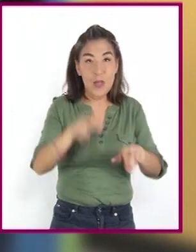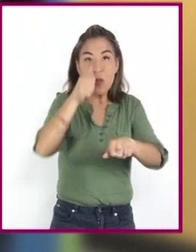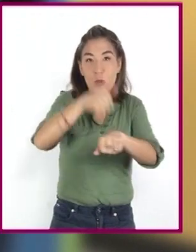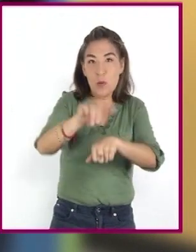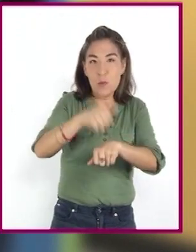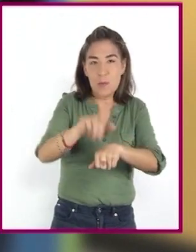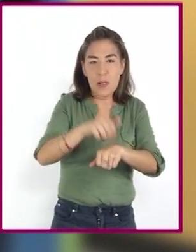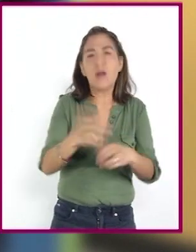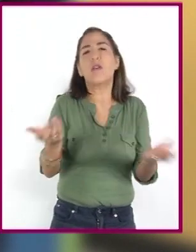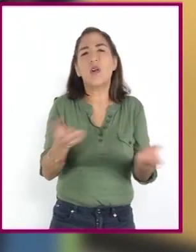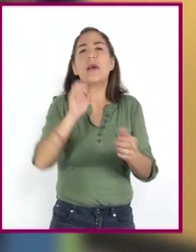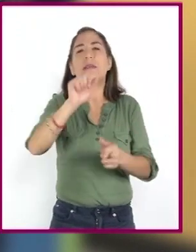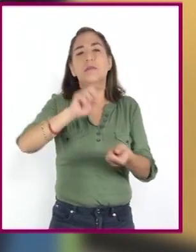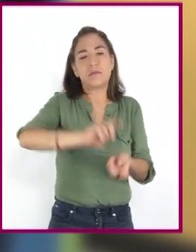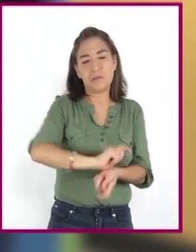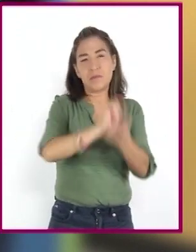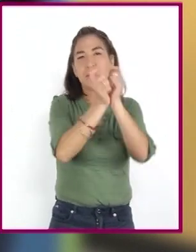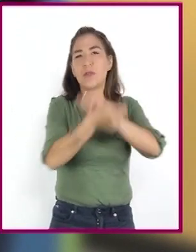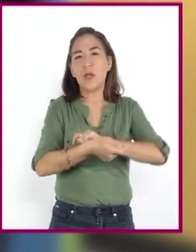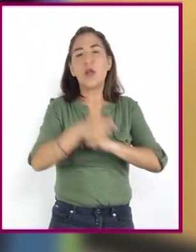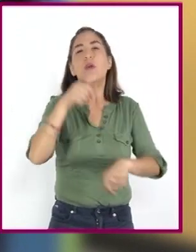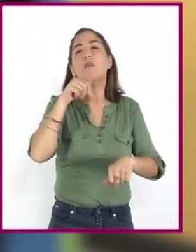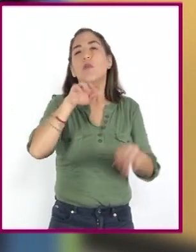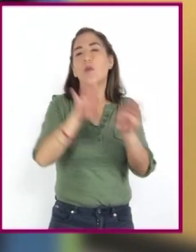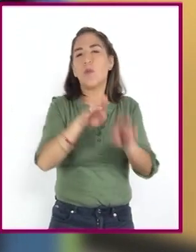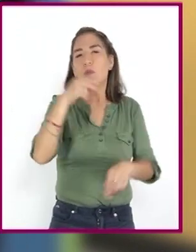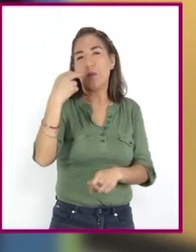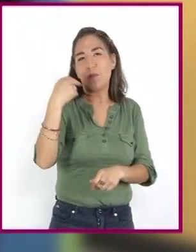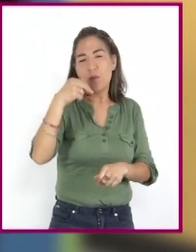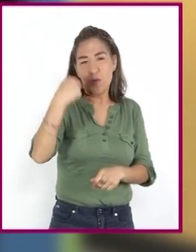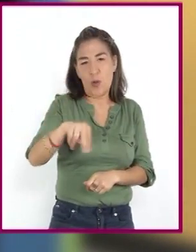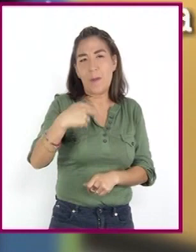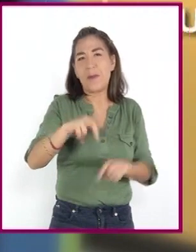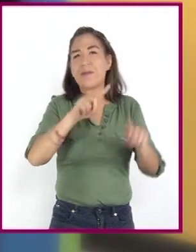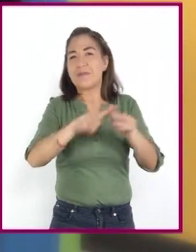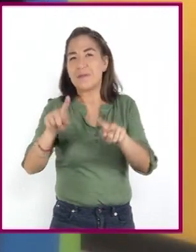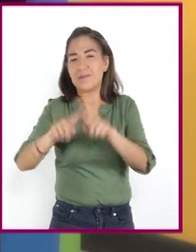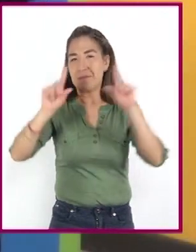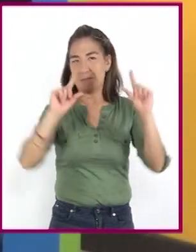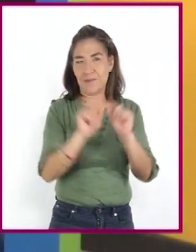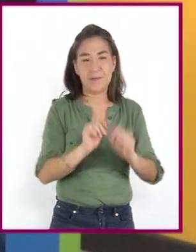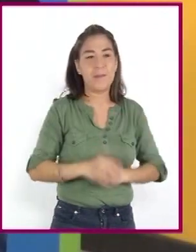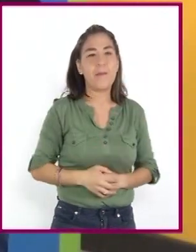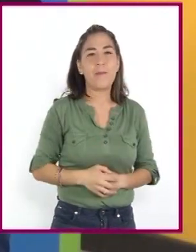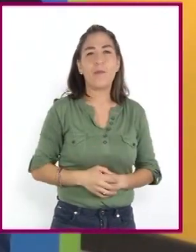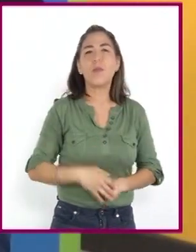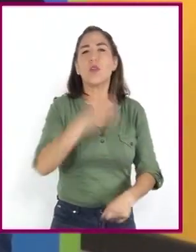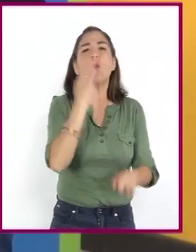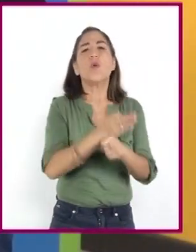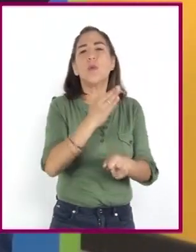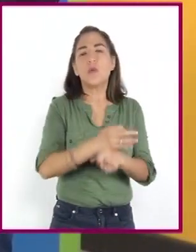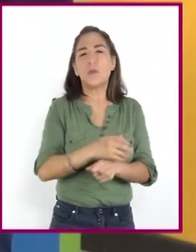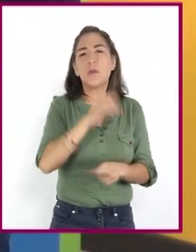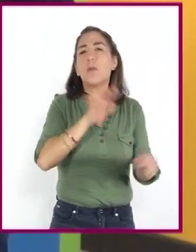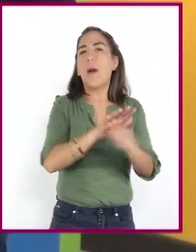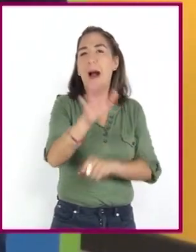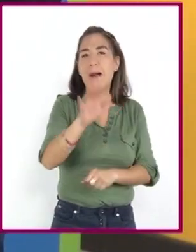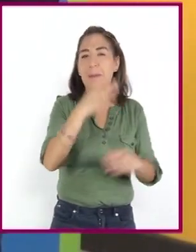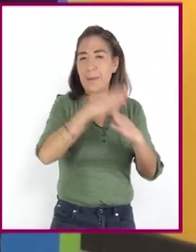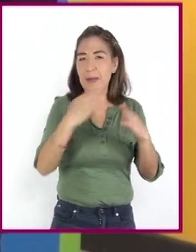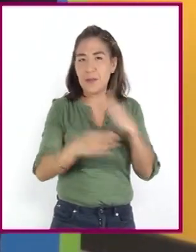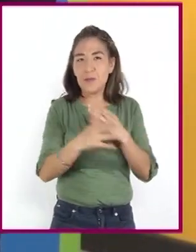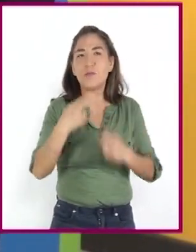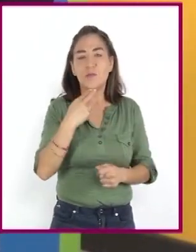en lenguaje común y viceversa. Perfecto. Los materiales que vamos a utilizar en esta sesión son su